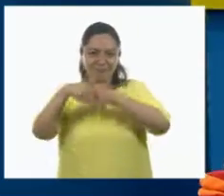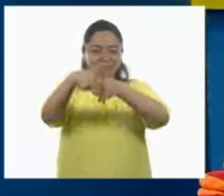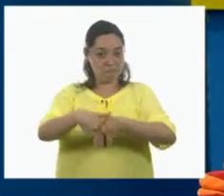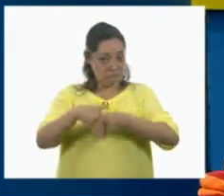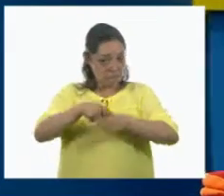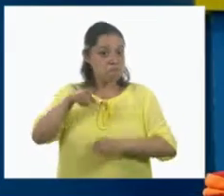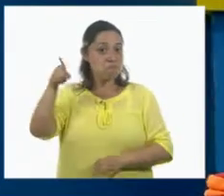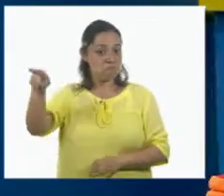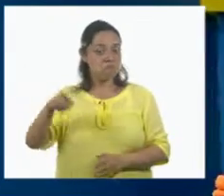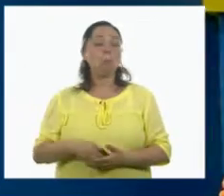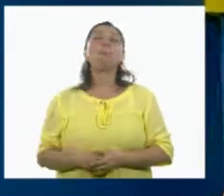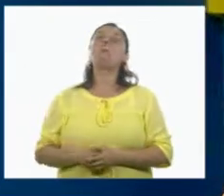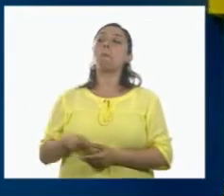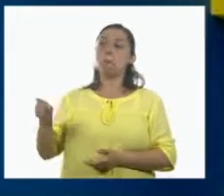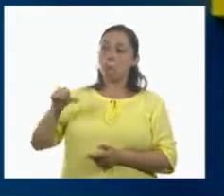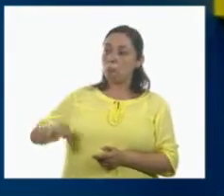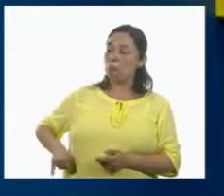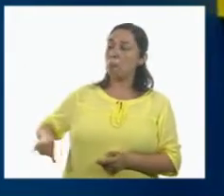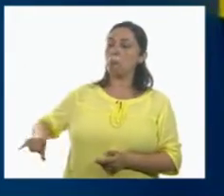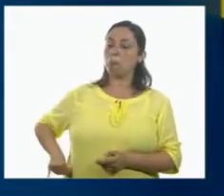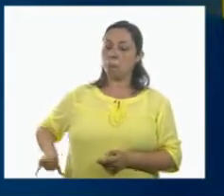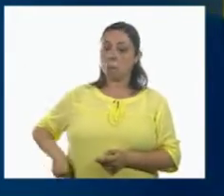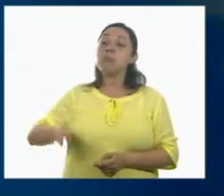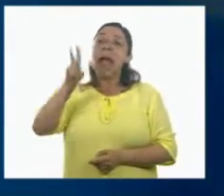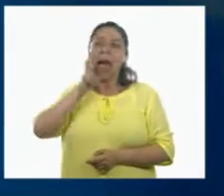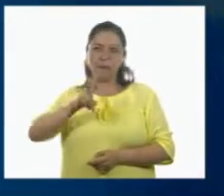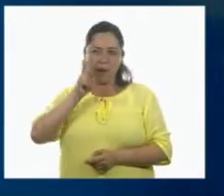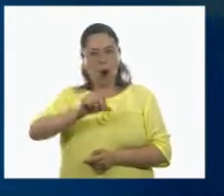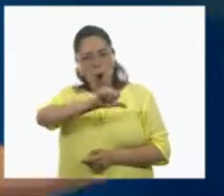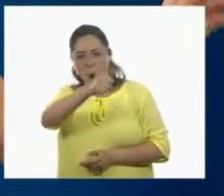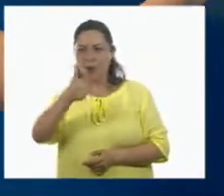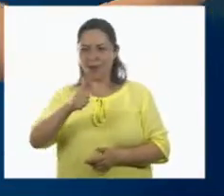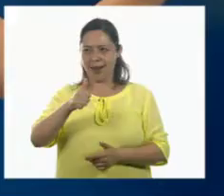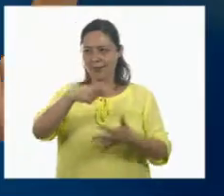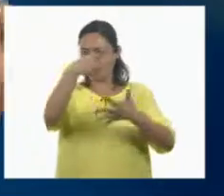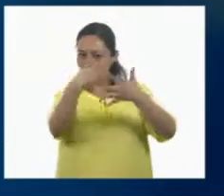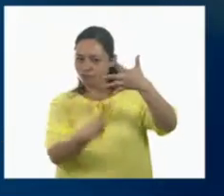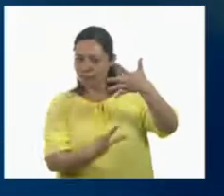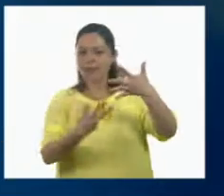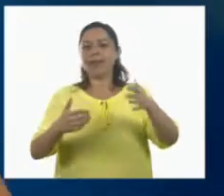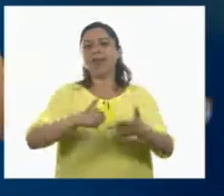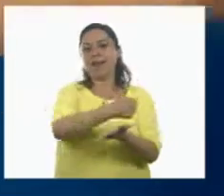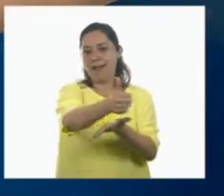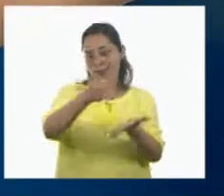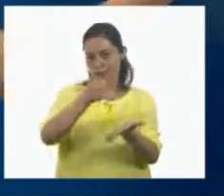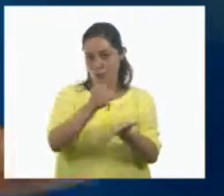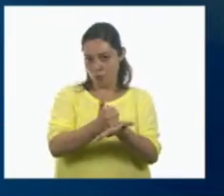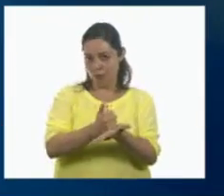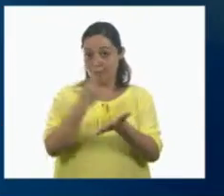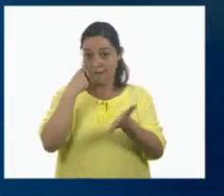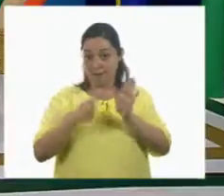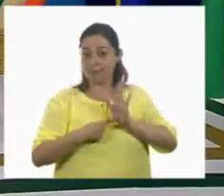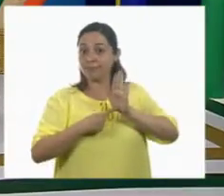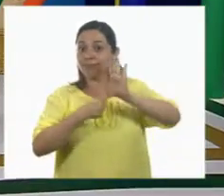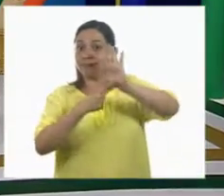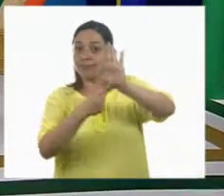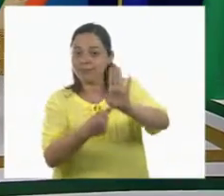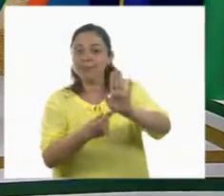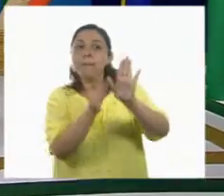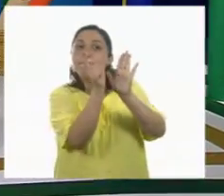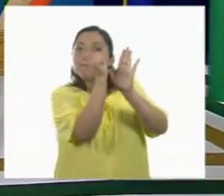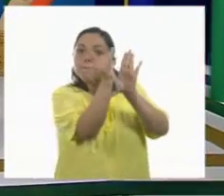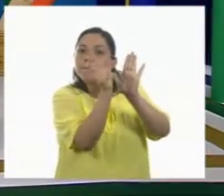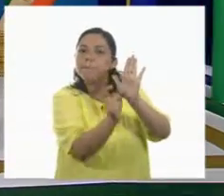a ver otras características que se vivían en la ciudad? Y para ello, les puse estas pequeñas palabras,